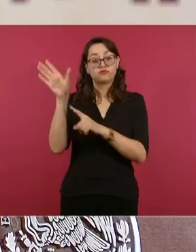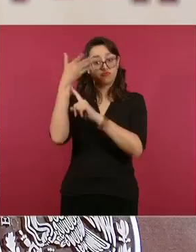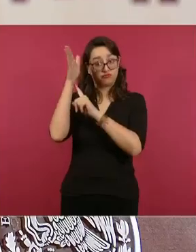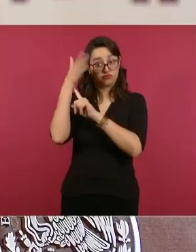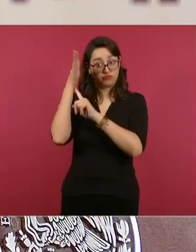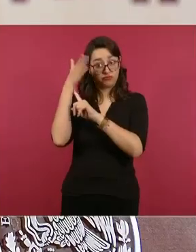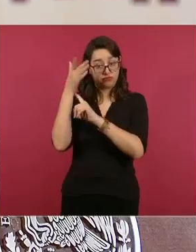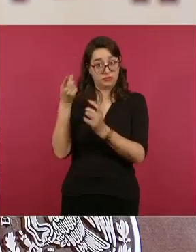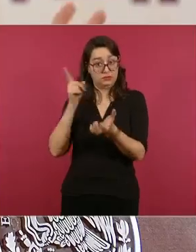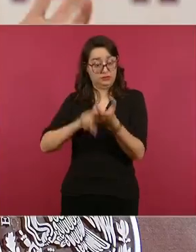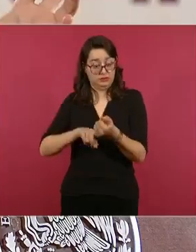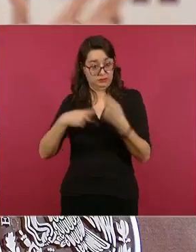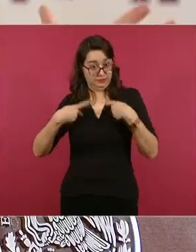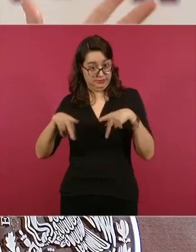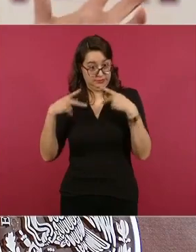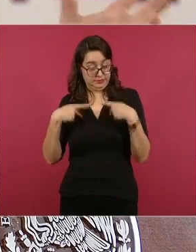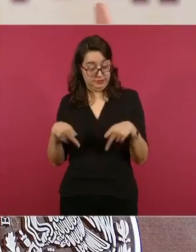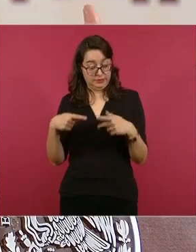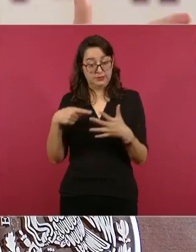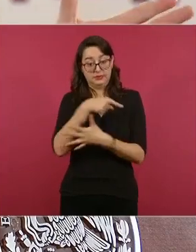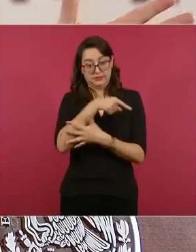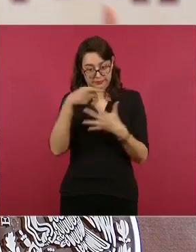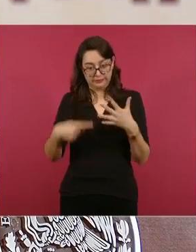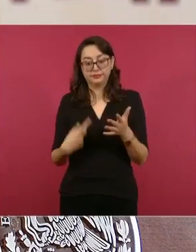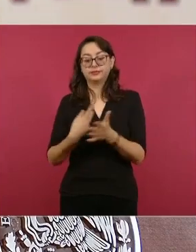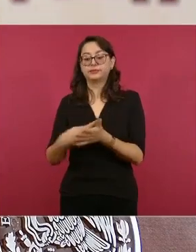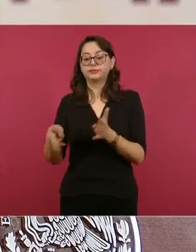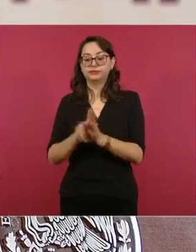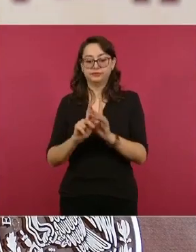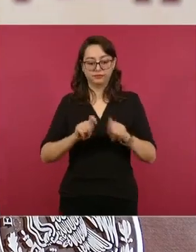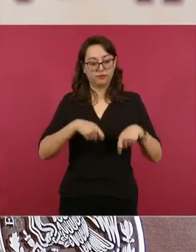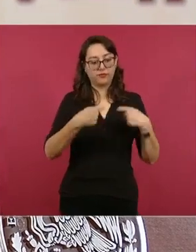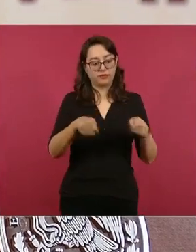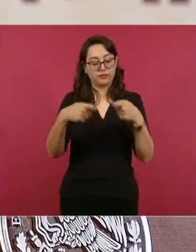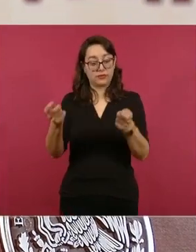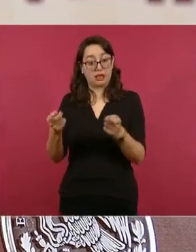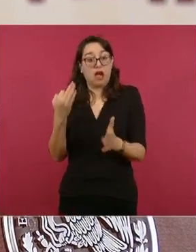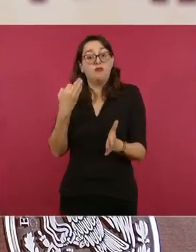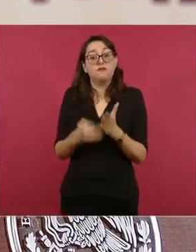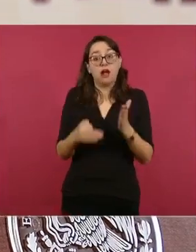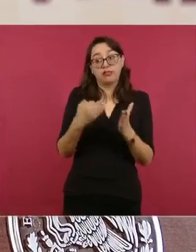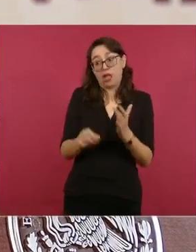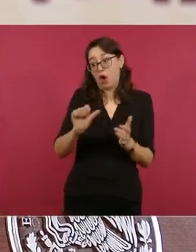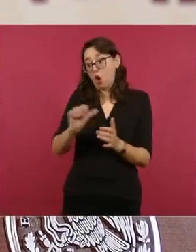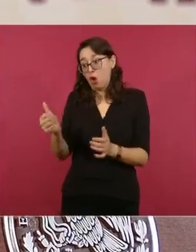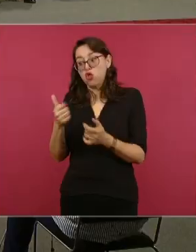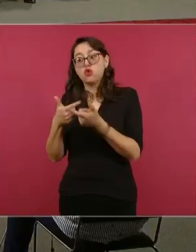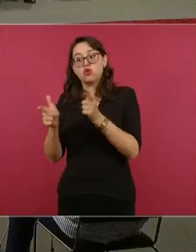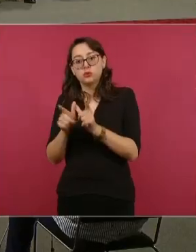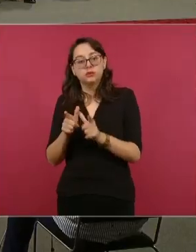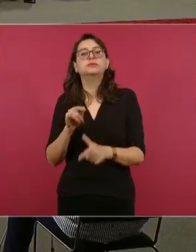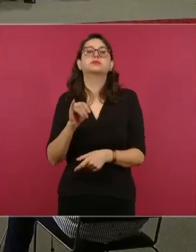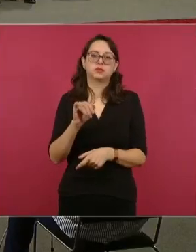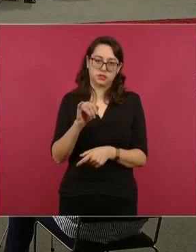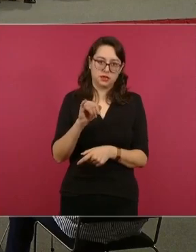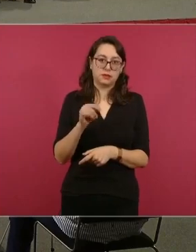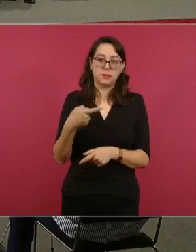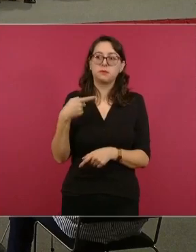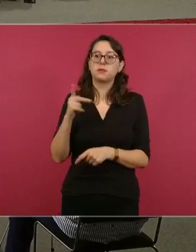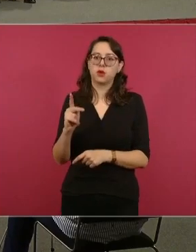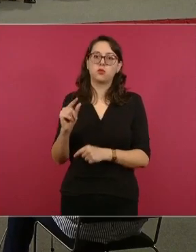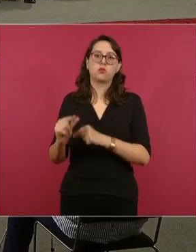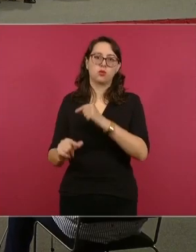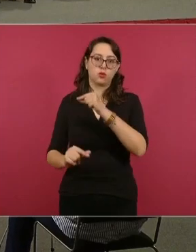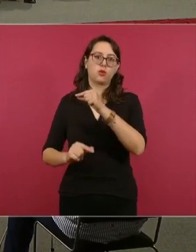pero creímos que era importante arrancar con este primer grupo. Vendrán otros estados